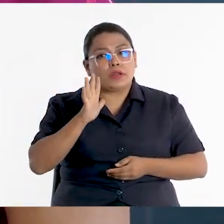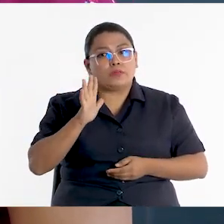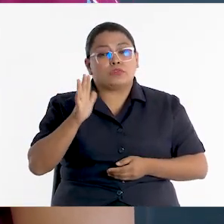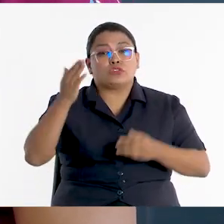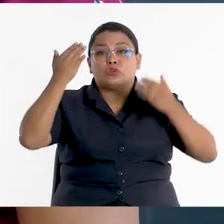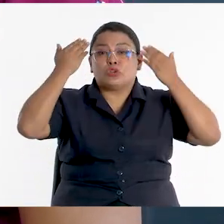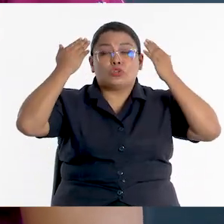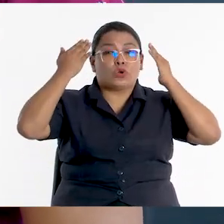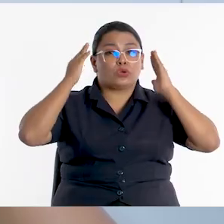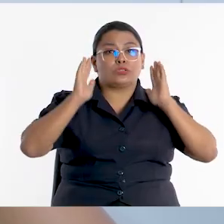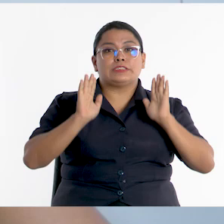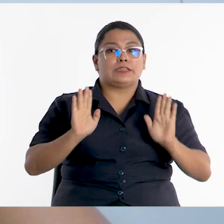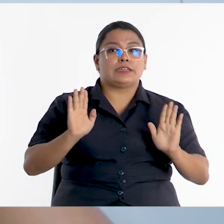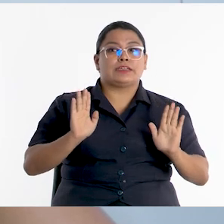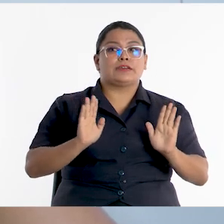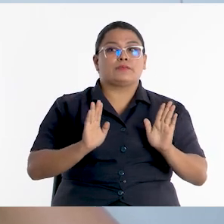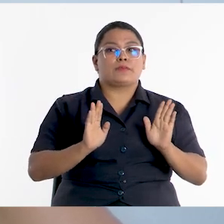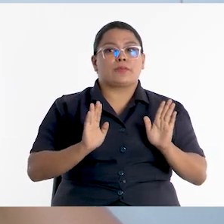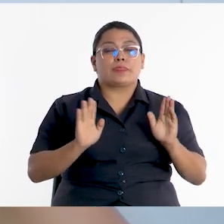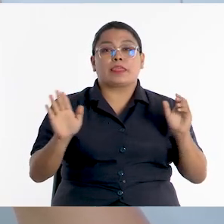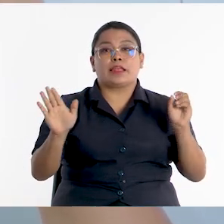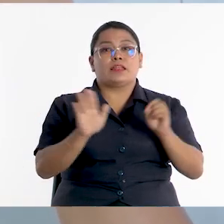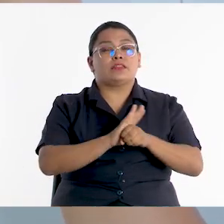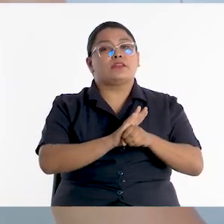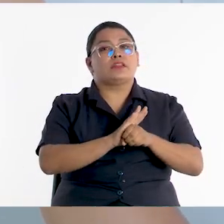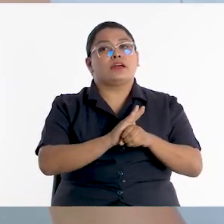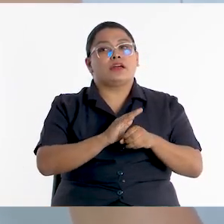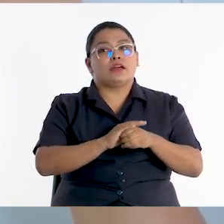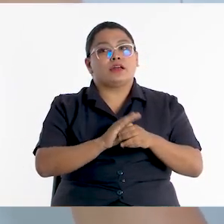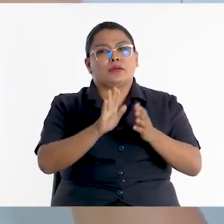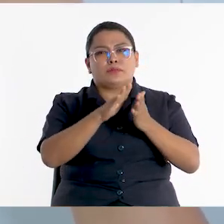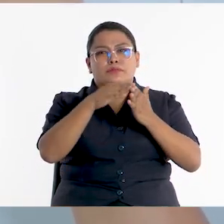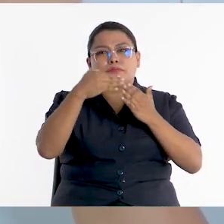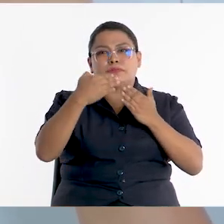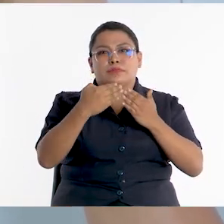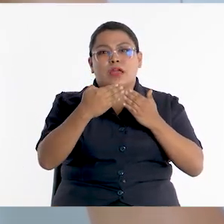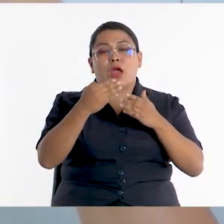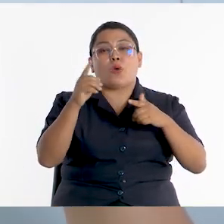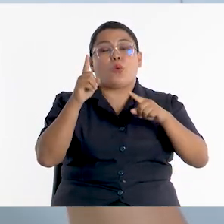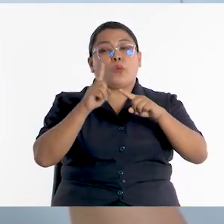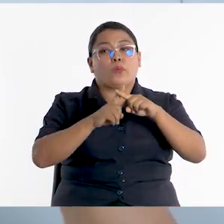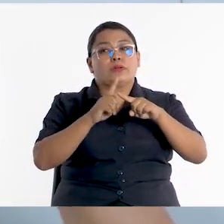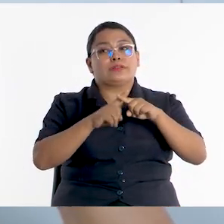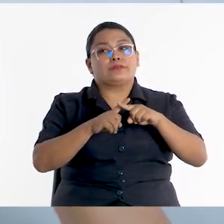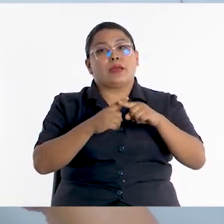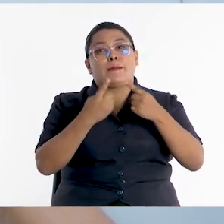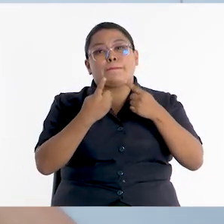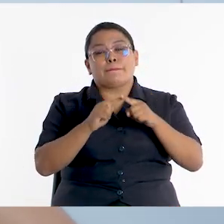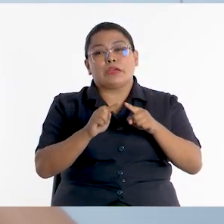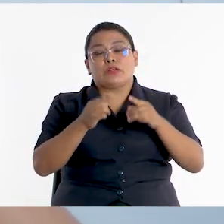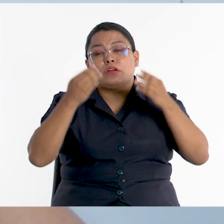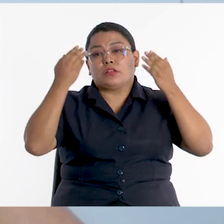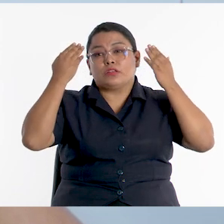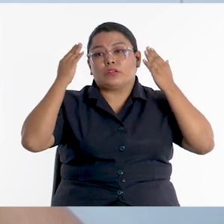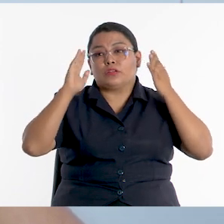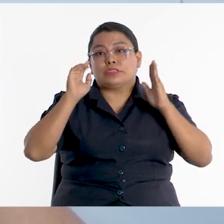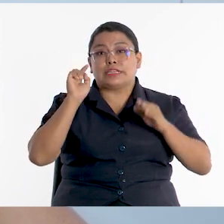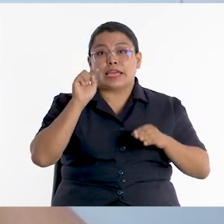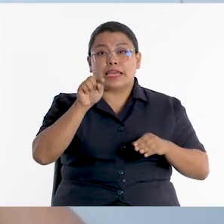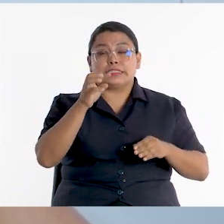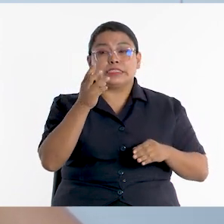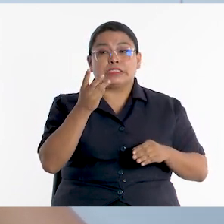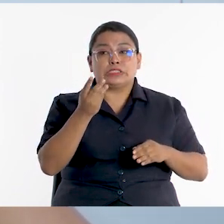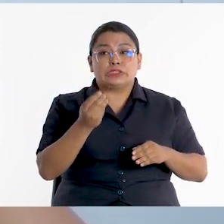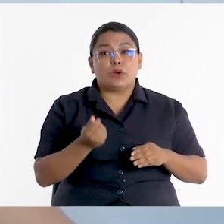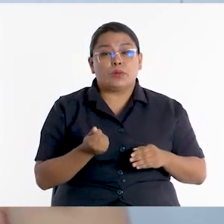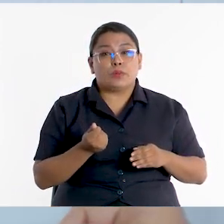decir que si desconozco el total, plantearía una multiplicación, pero si